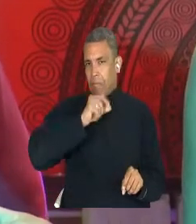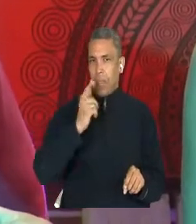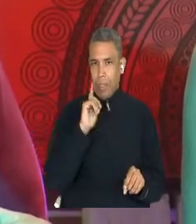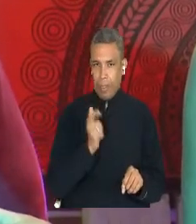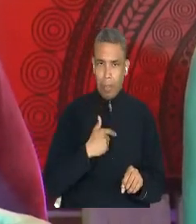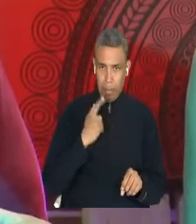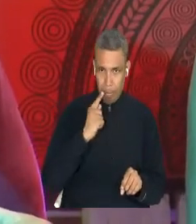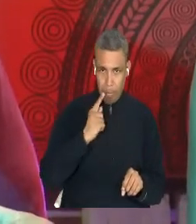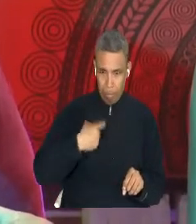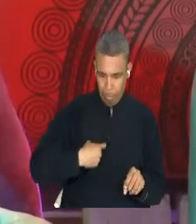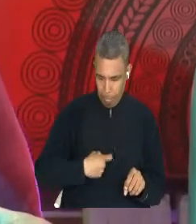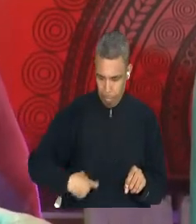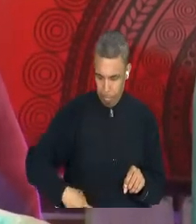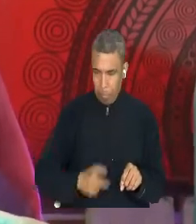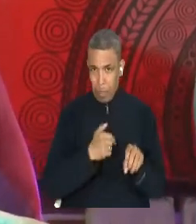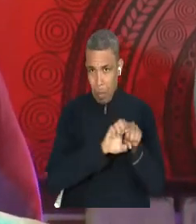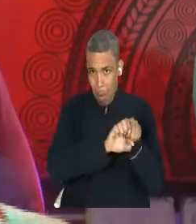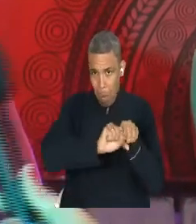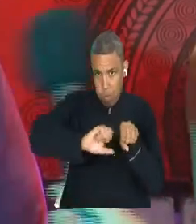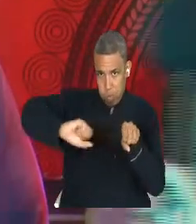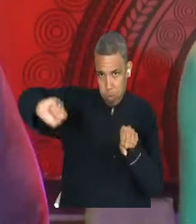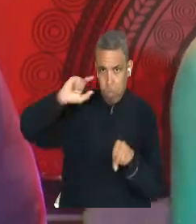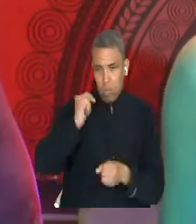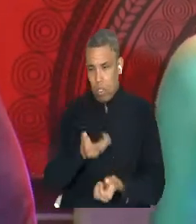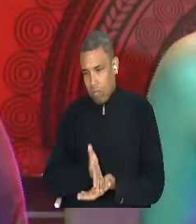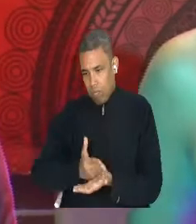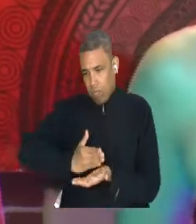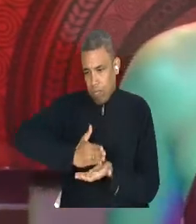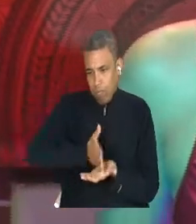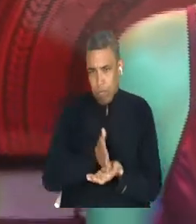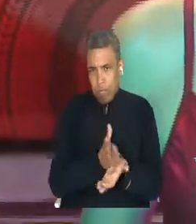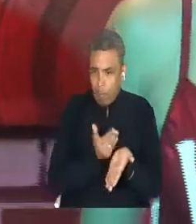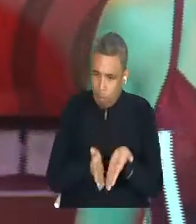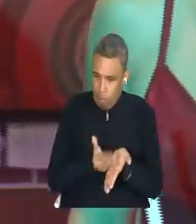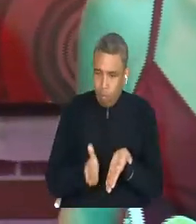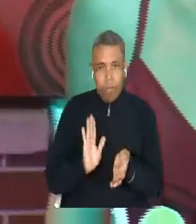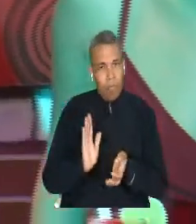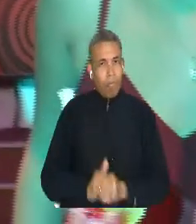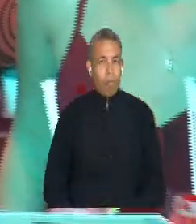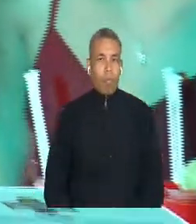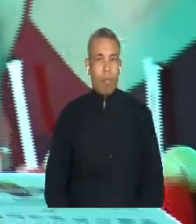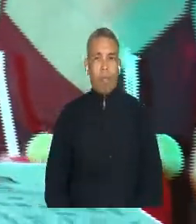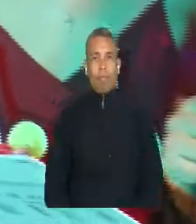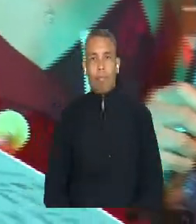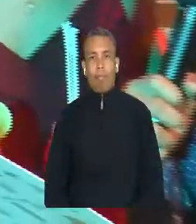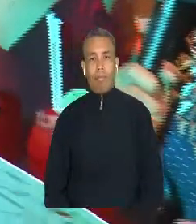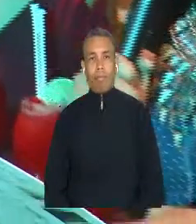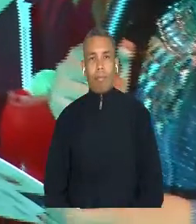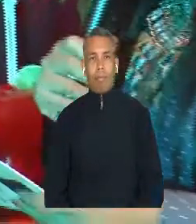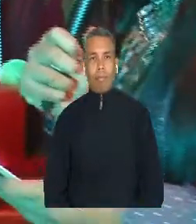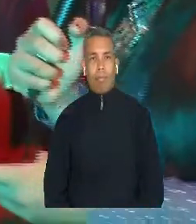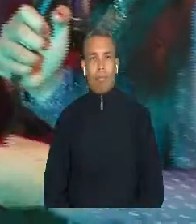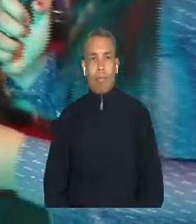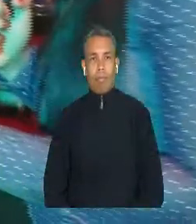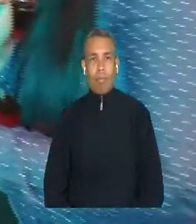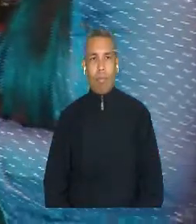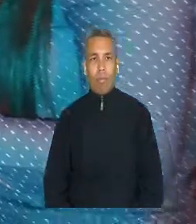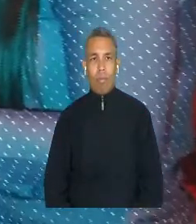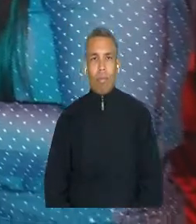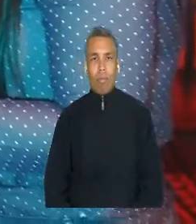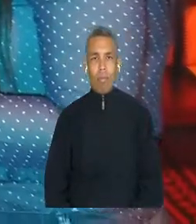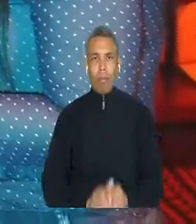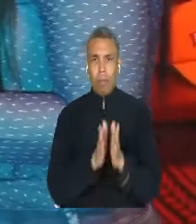casquitos de papitas y nuestras verduras. Yo tengo que contarle, Kiara, que ya él nos dijo las presentaciones